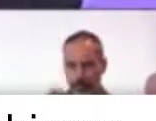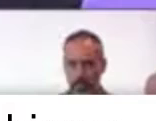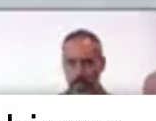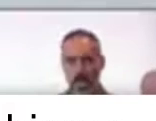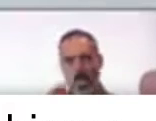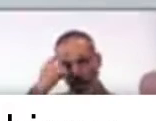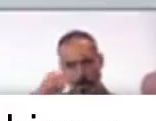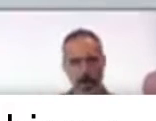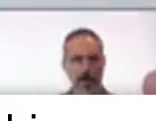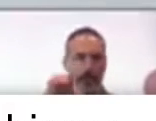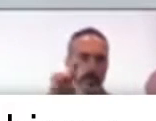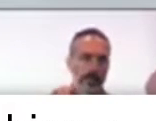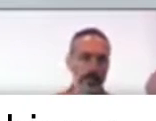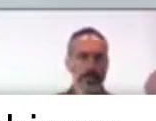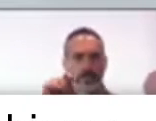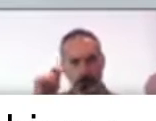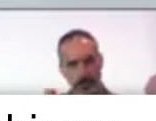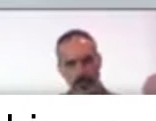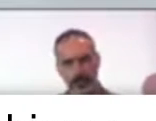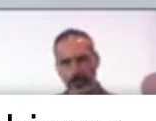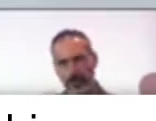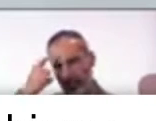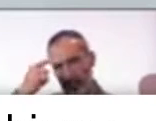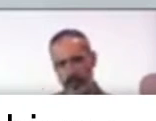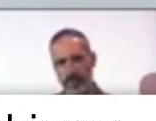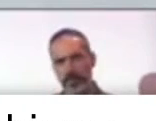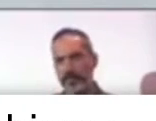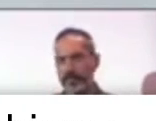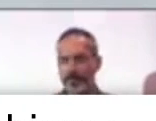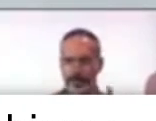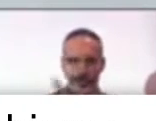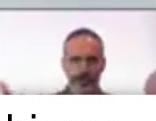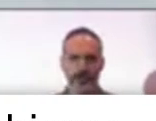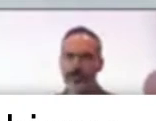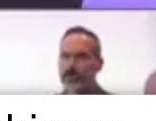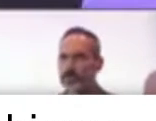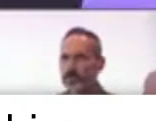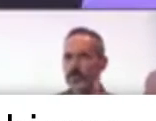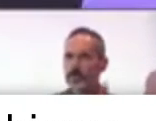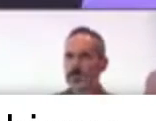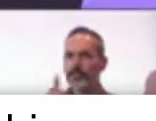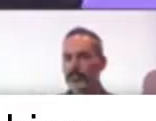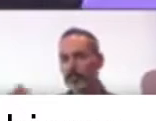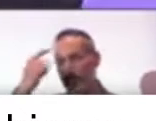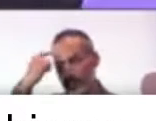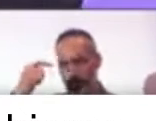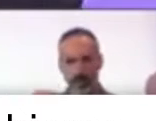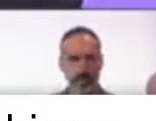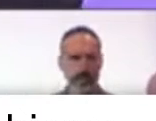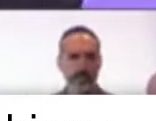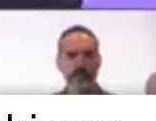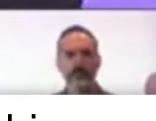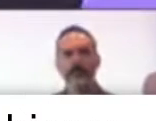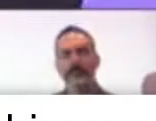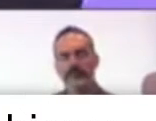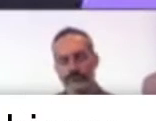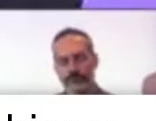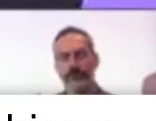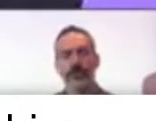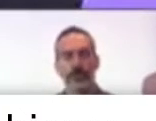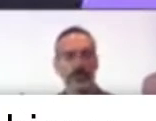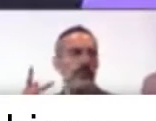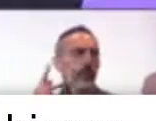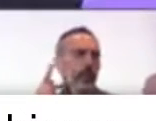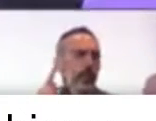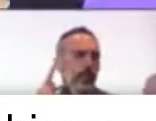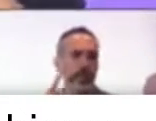ti, significa creer en todos y cada uno de nosotros, creer que se puede hacer política